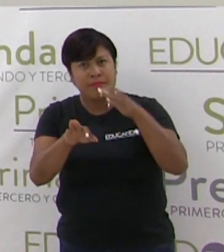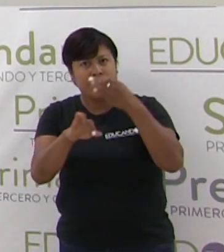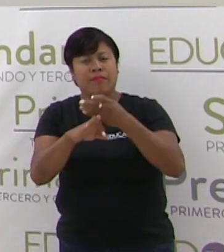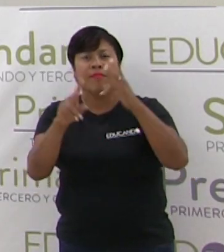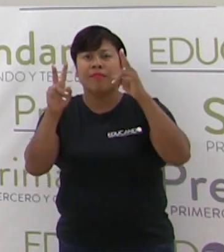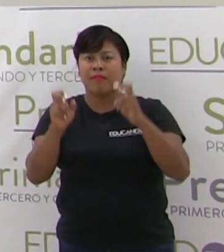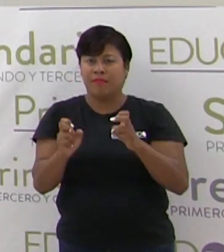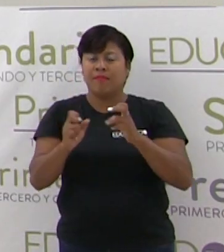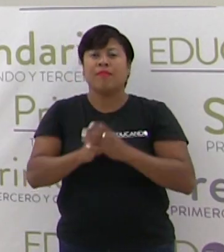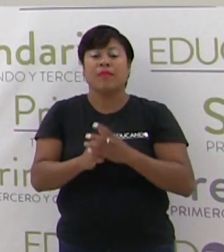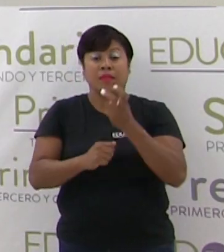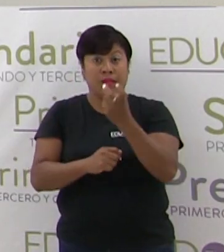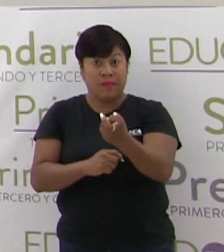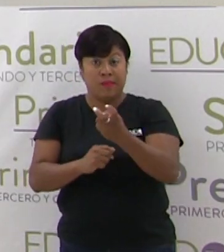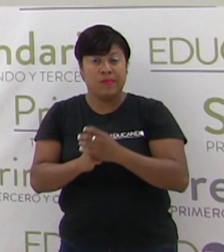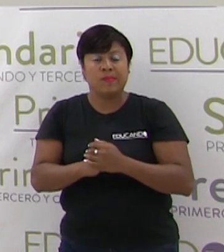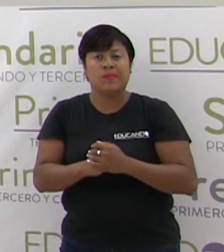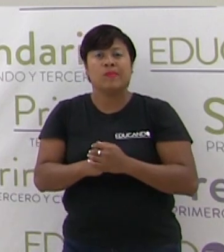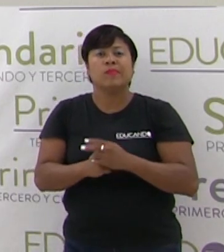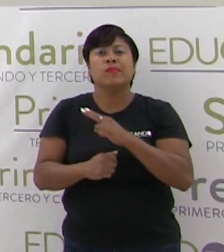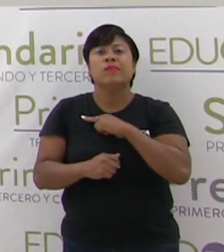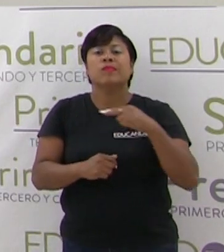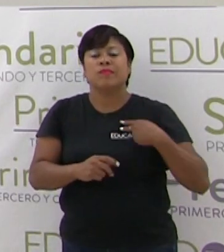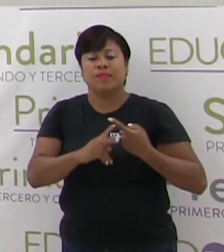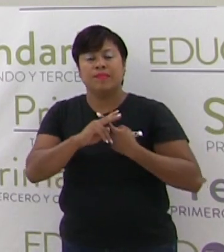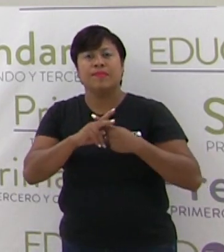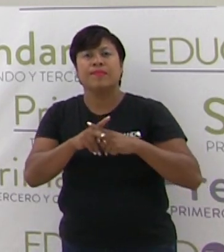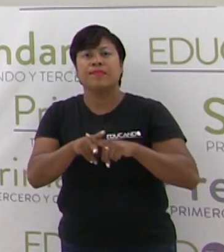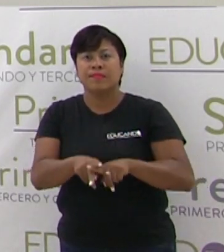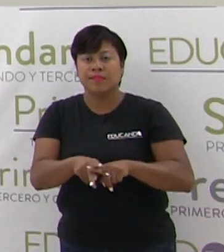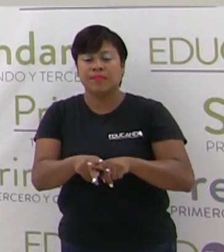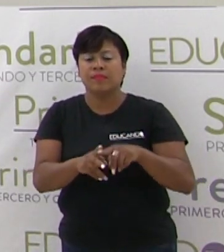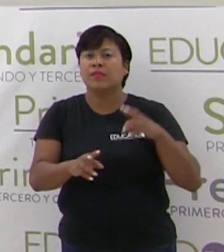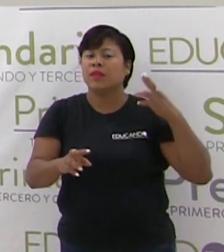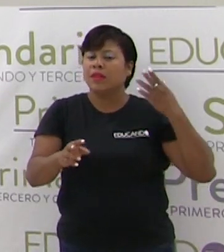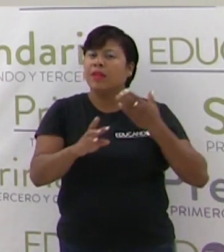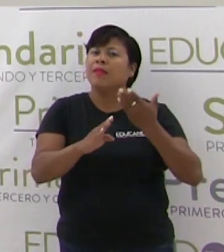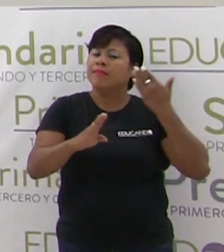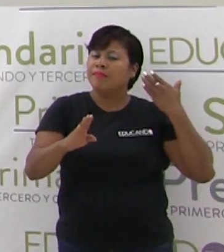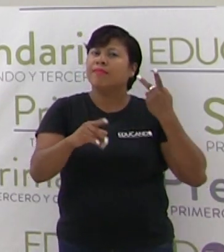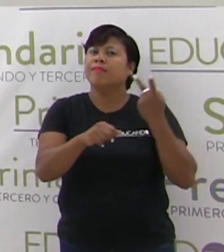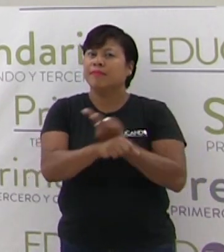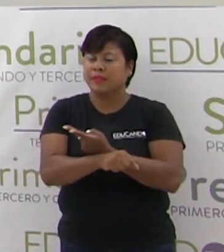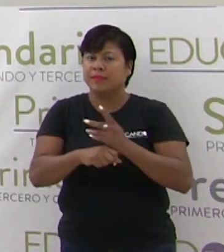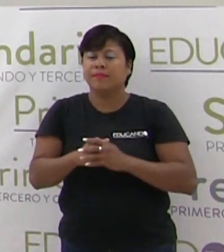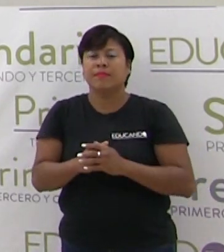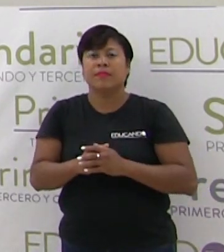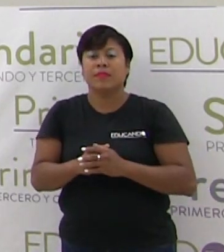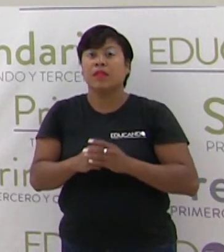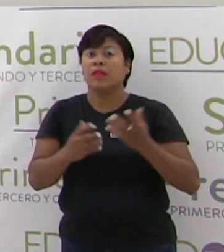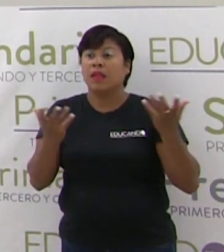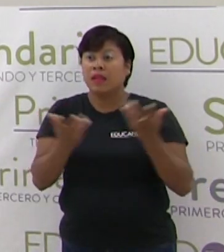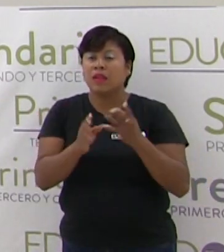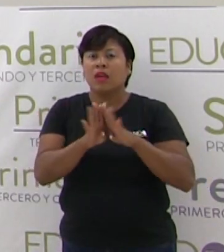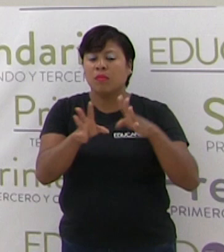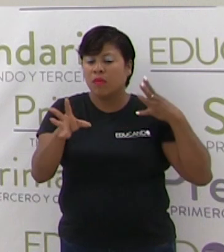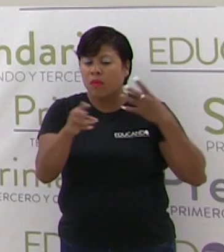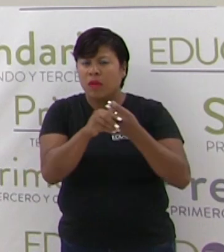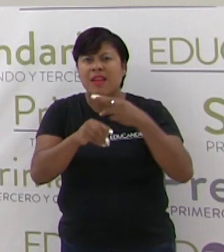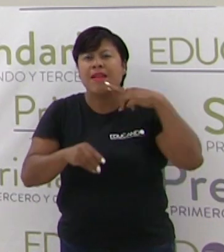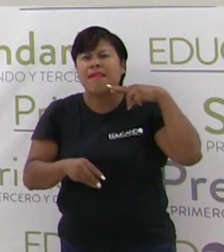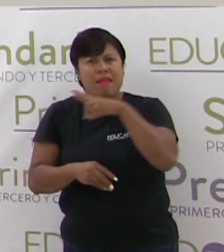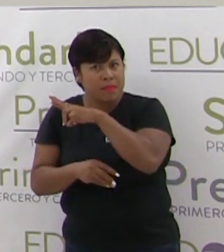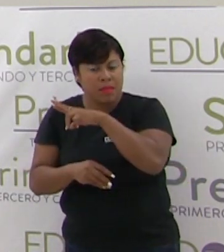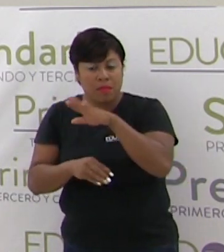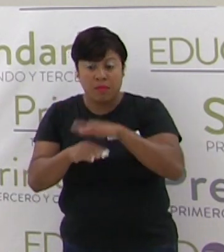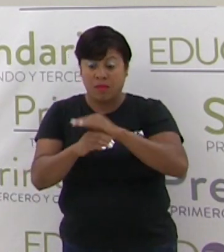tema del día de hoy y para eso vamos a empezar recapitulando. Vamos a hacer una recapitulación